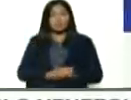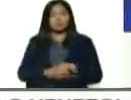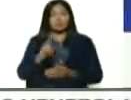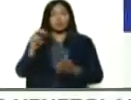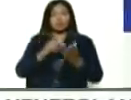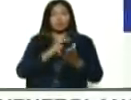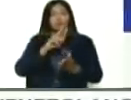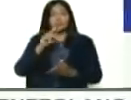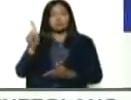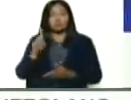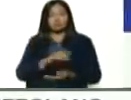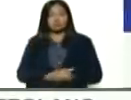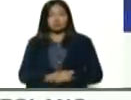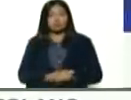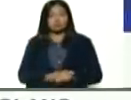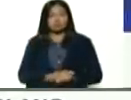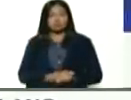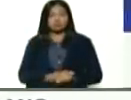2021